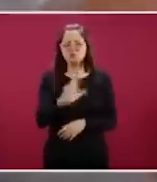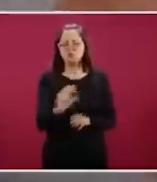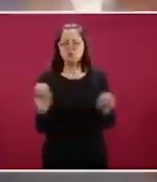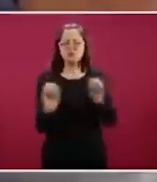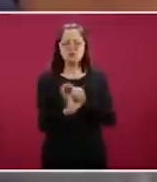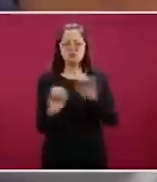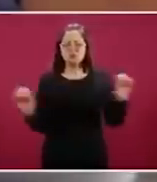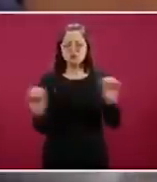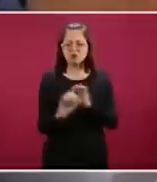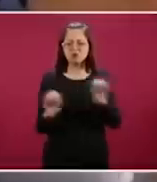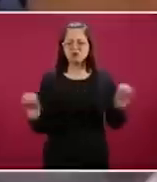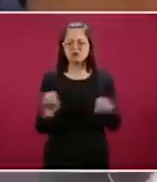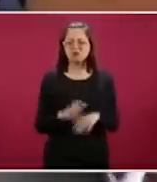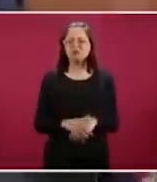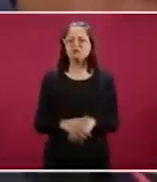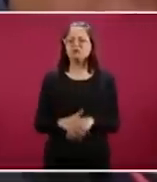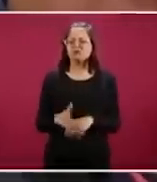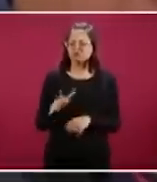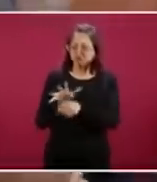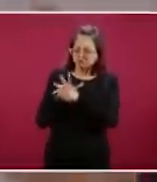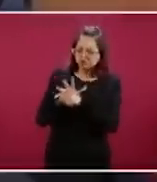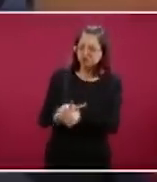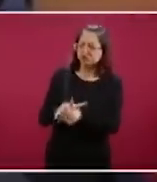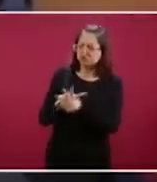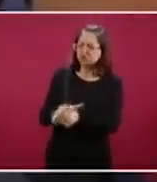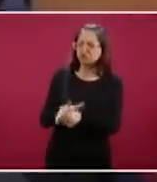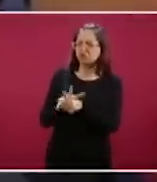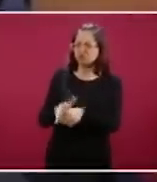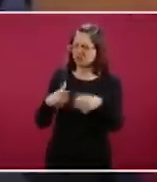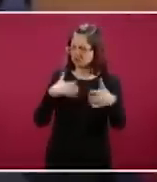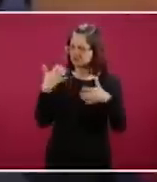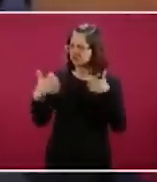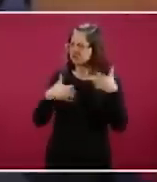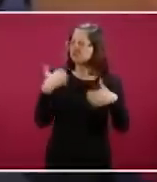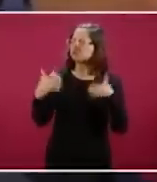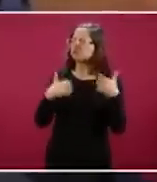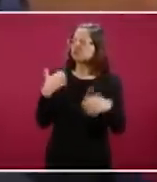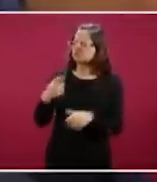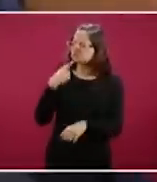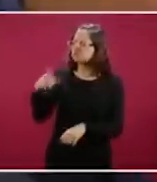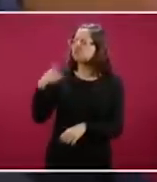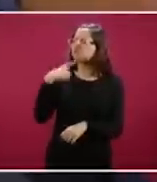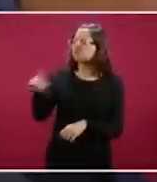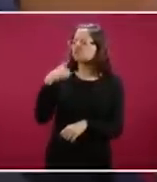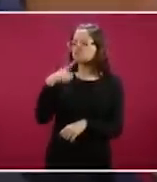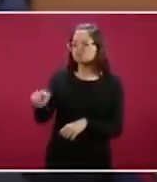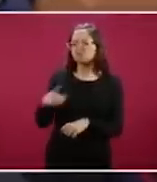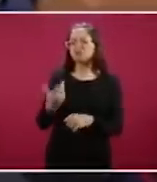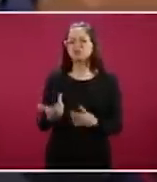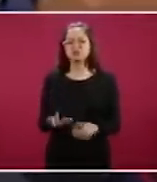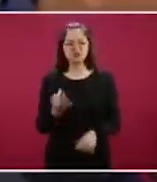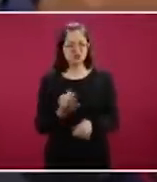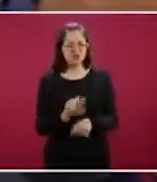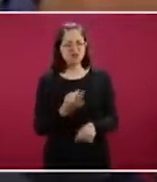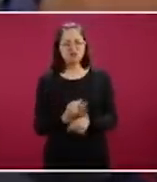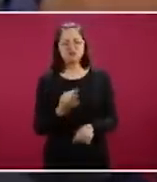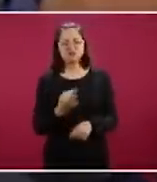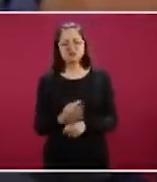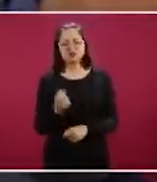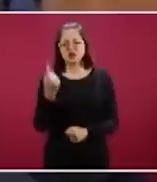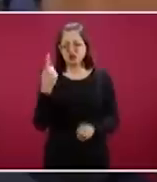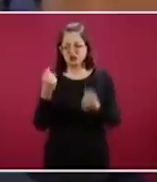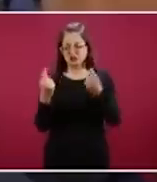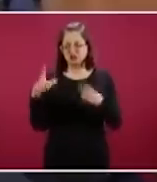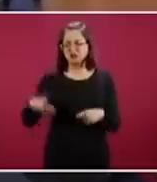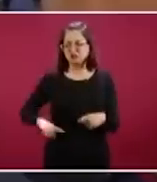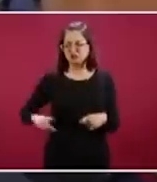le presionó a Mario López Valdés, se le presionó por varias cuestiones que se han dado, incluso hay funcionarios que tienen ahorita demandas